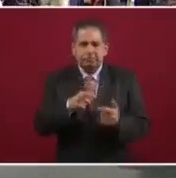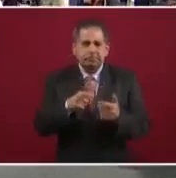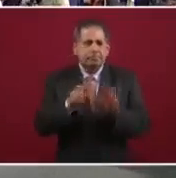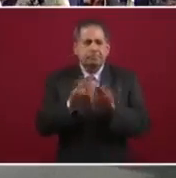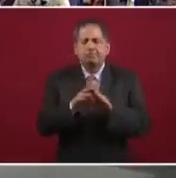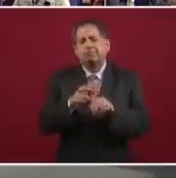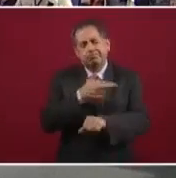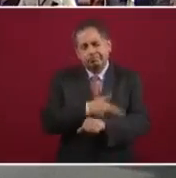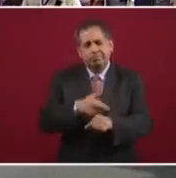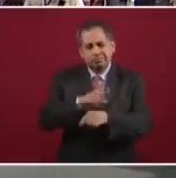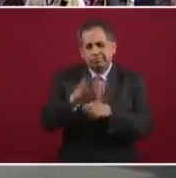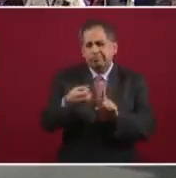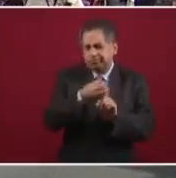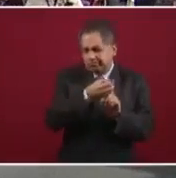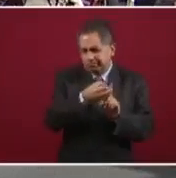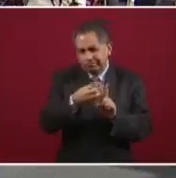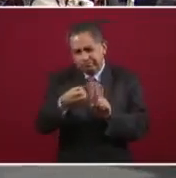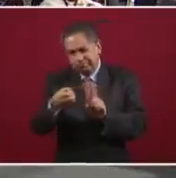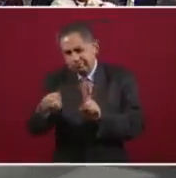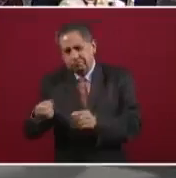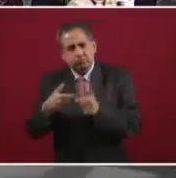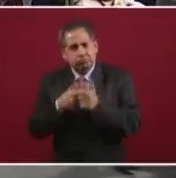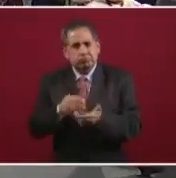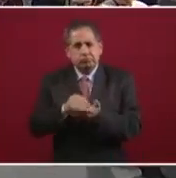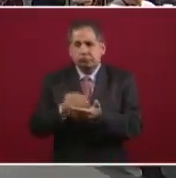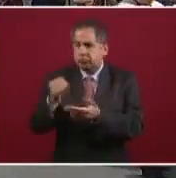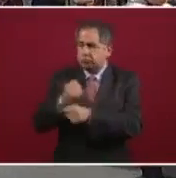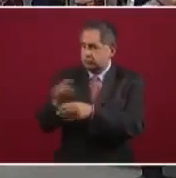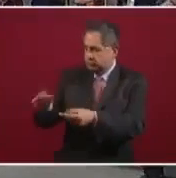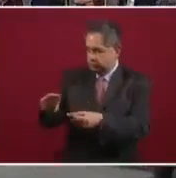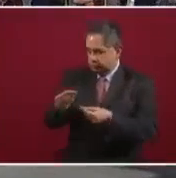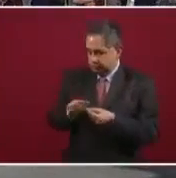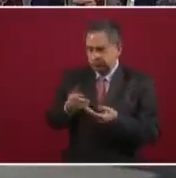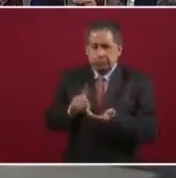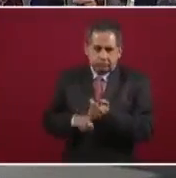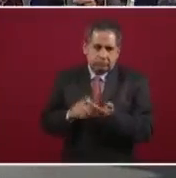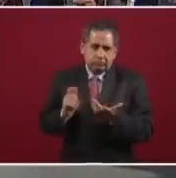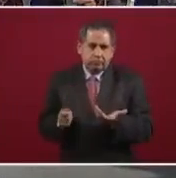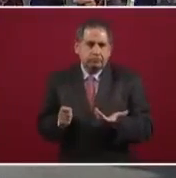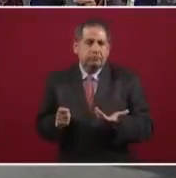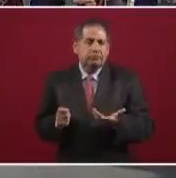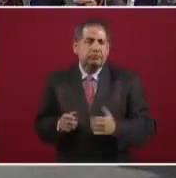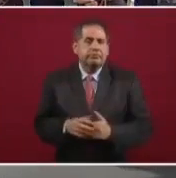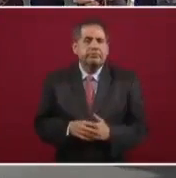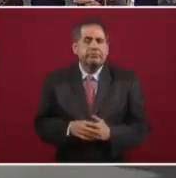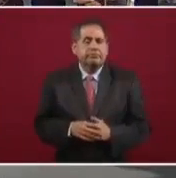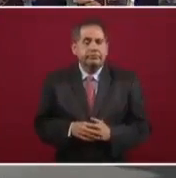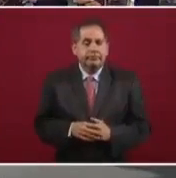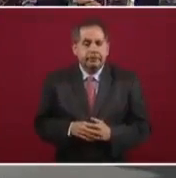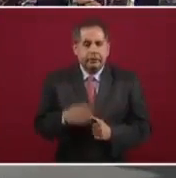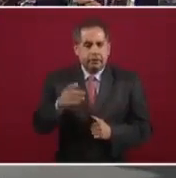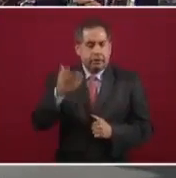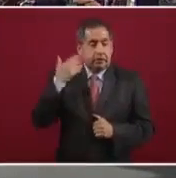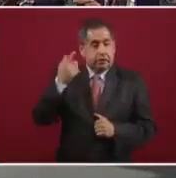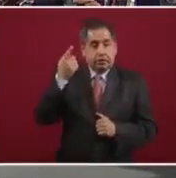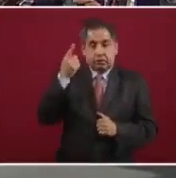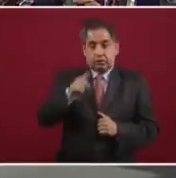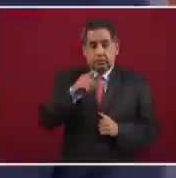el procedimiento que se sigue. Me informan que hubo una orden